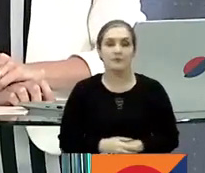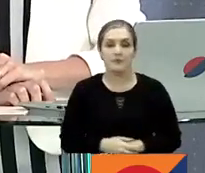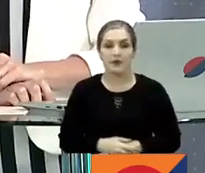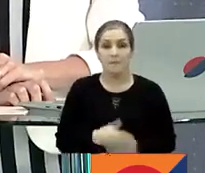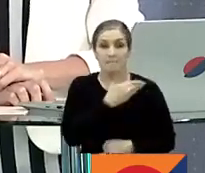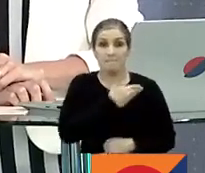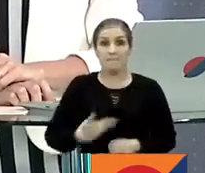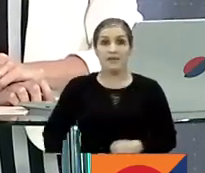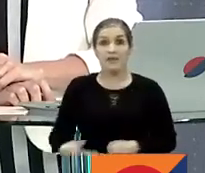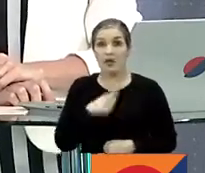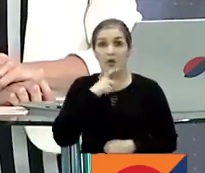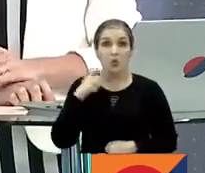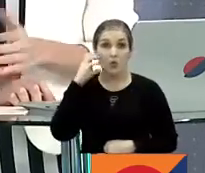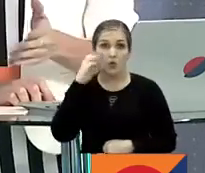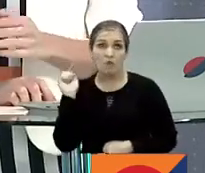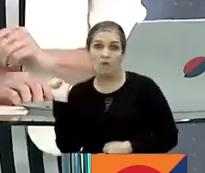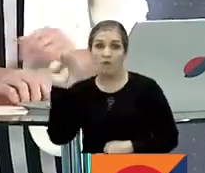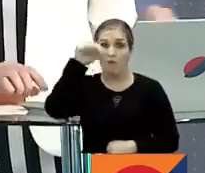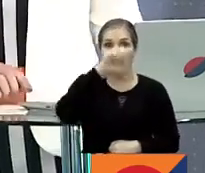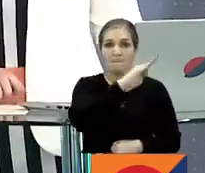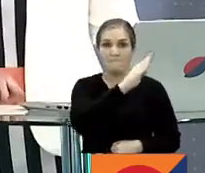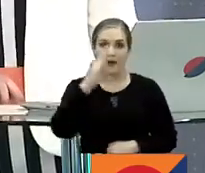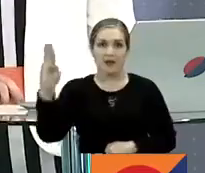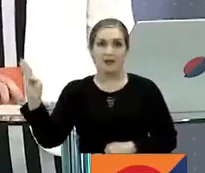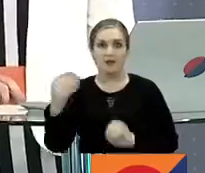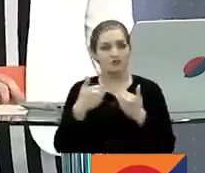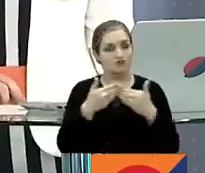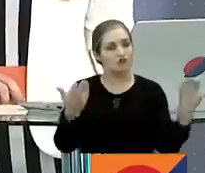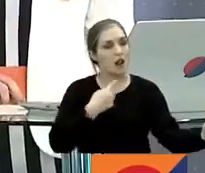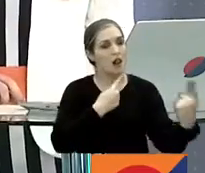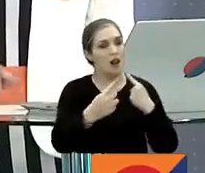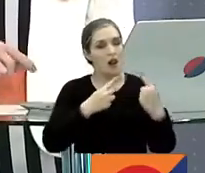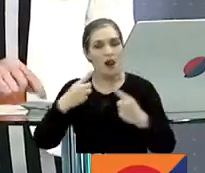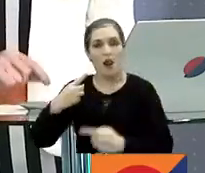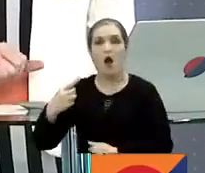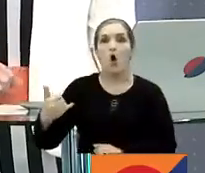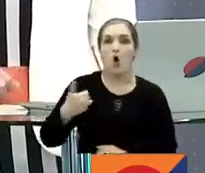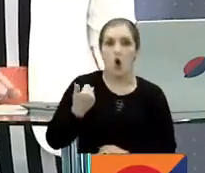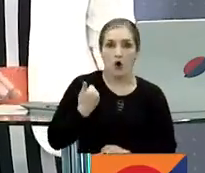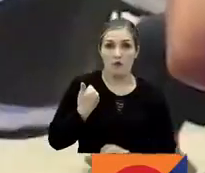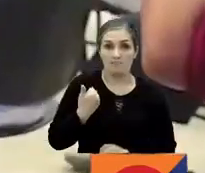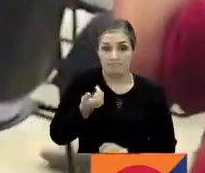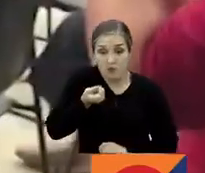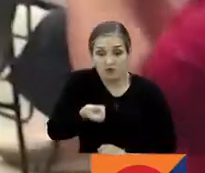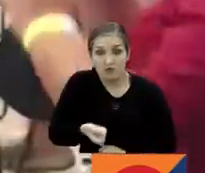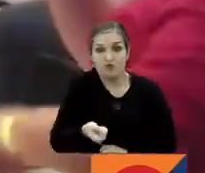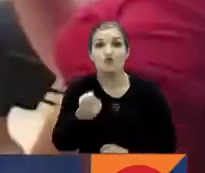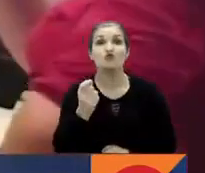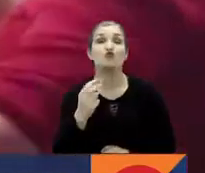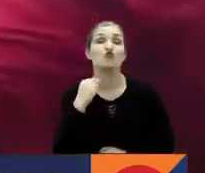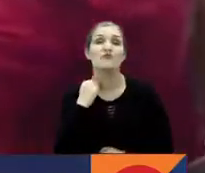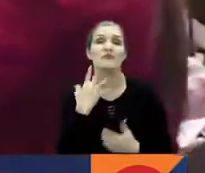en Barranquilla las primeras elecciones de los consejos municipales de juventud que se celebrarán en noviembre próximo. El mandatario calificó estas